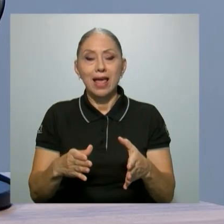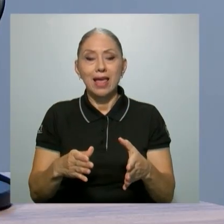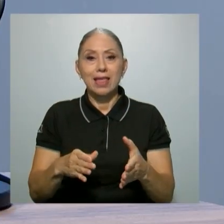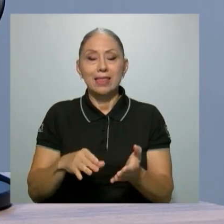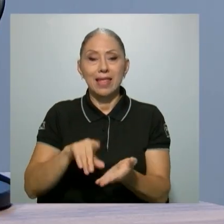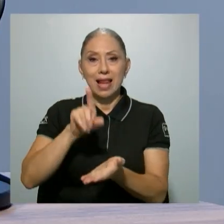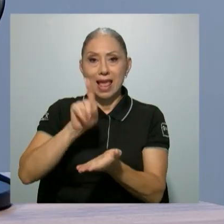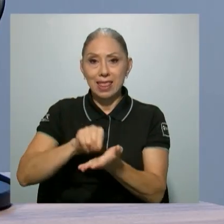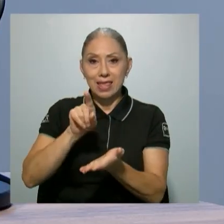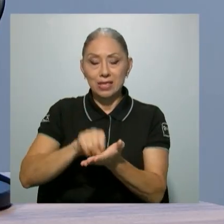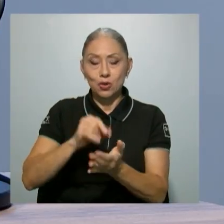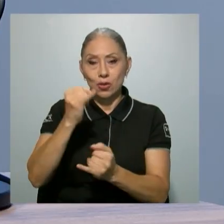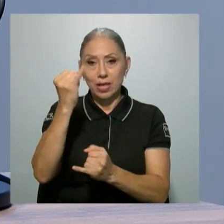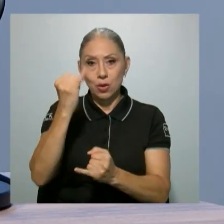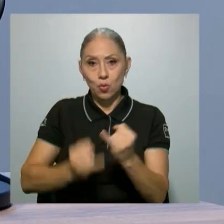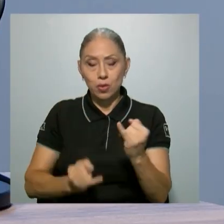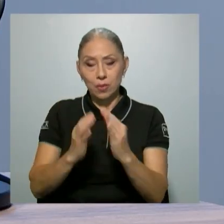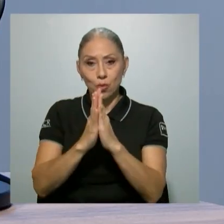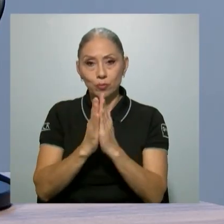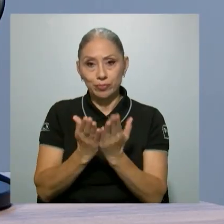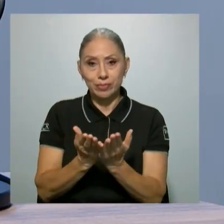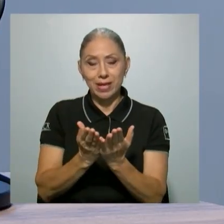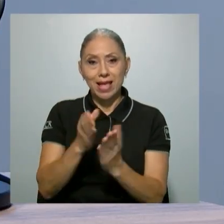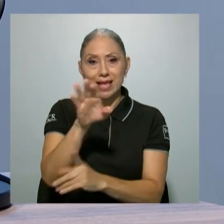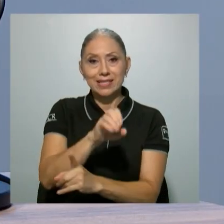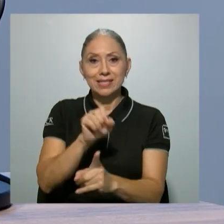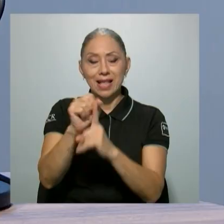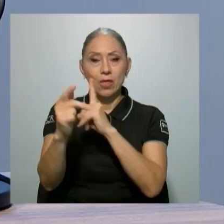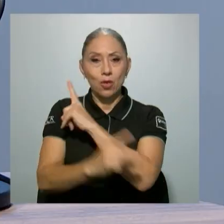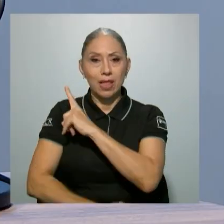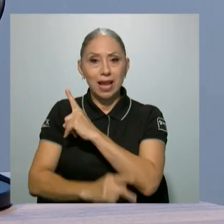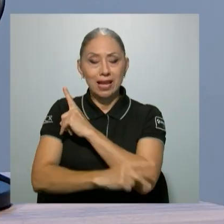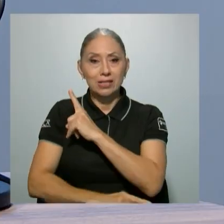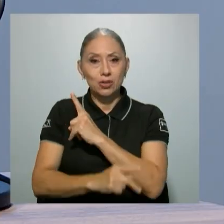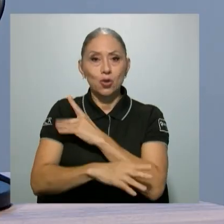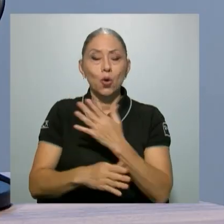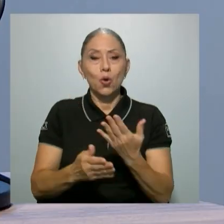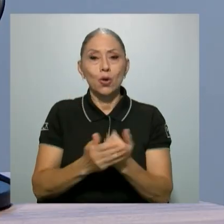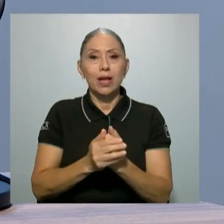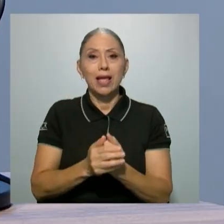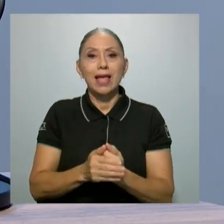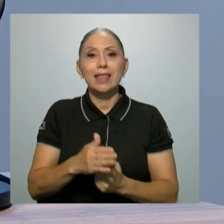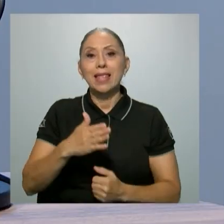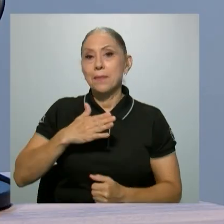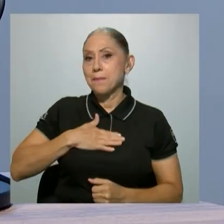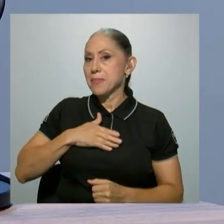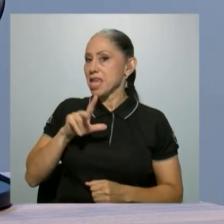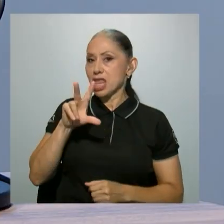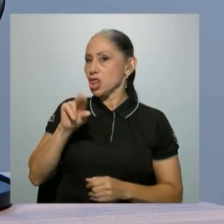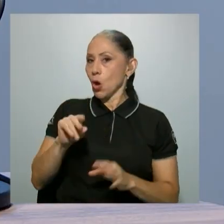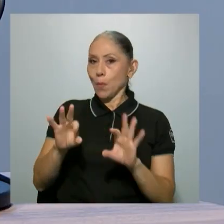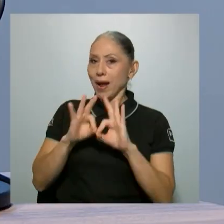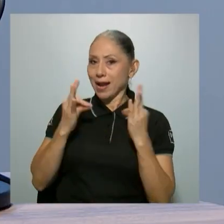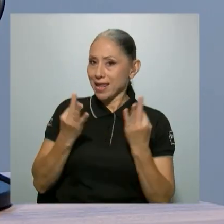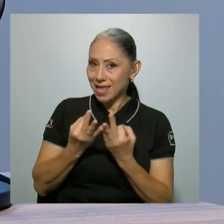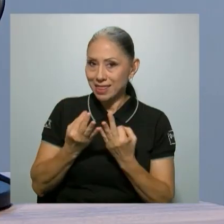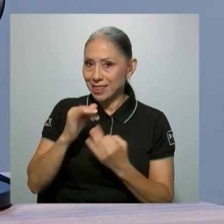edición del último Estado de la Nación de mi no pariente, Jorge Vargas Culel,